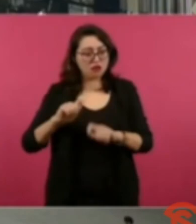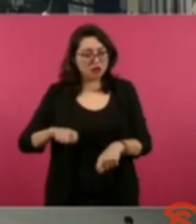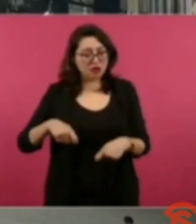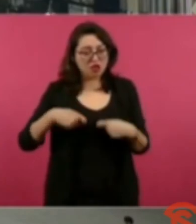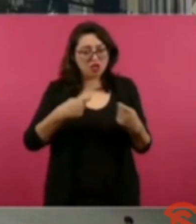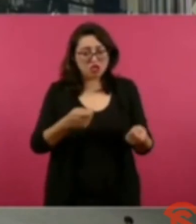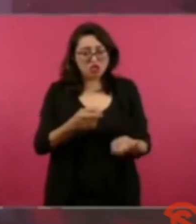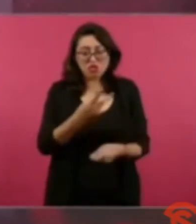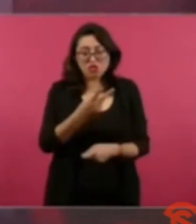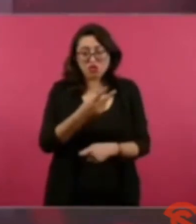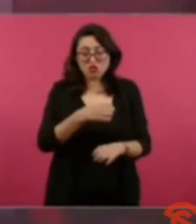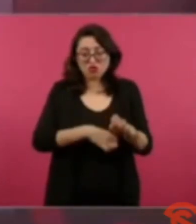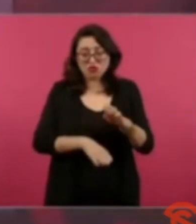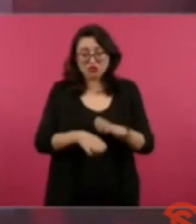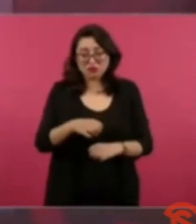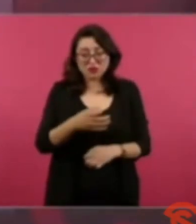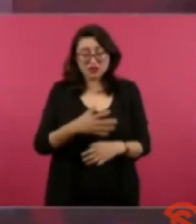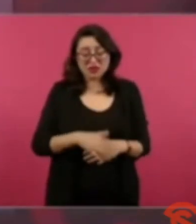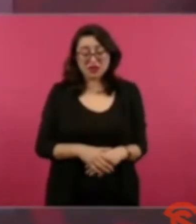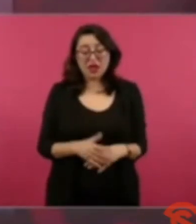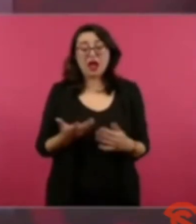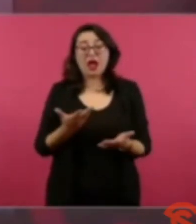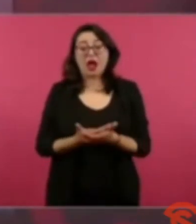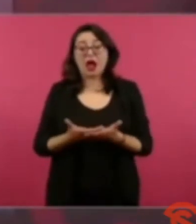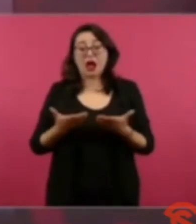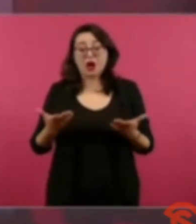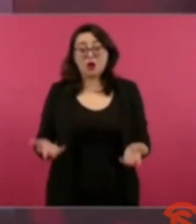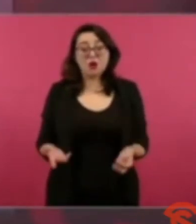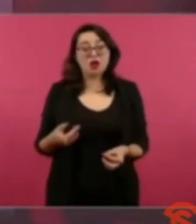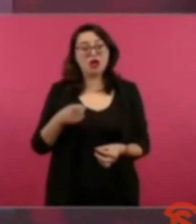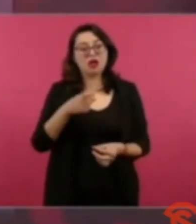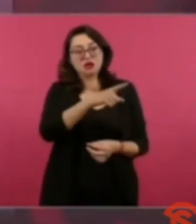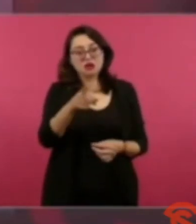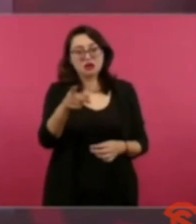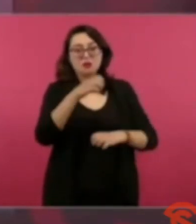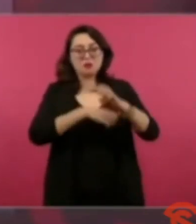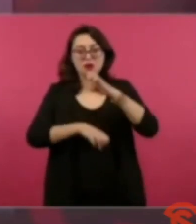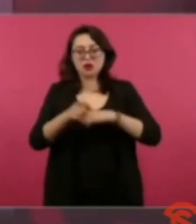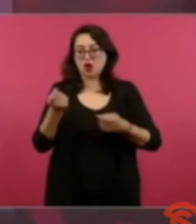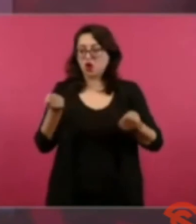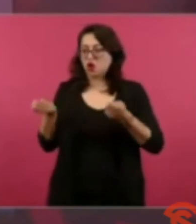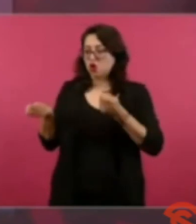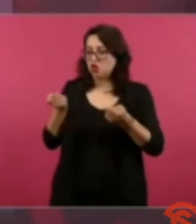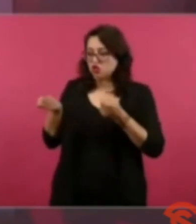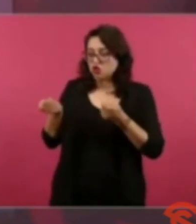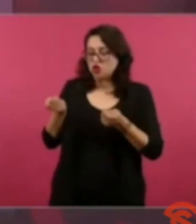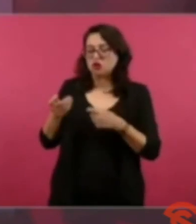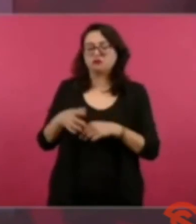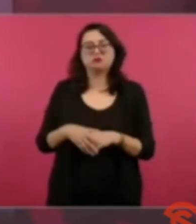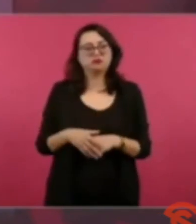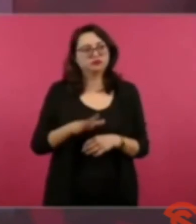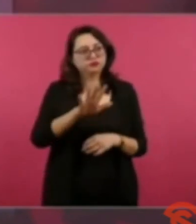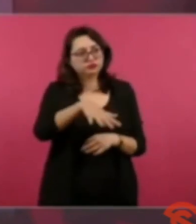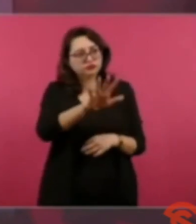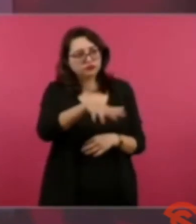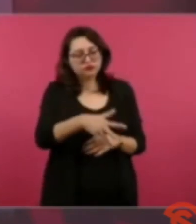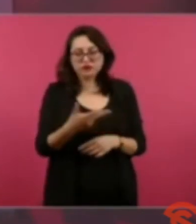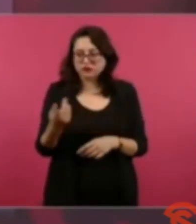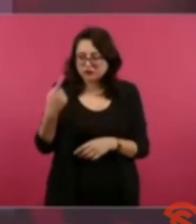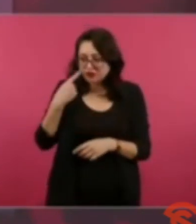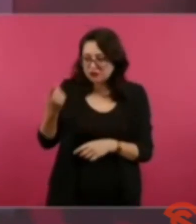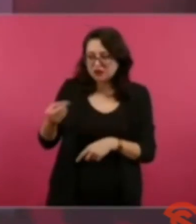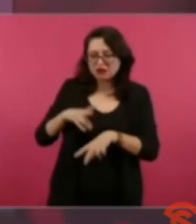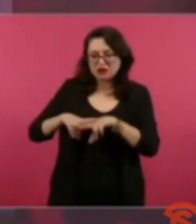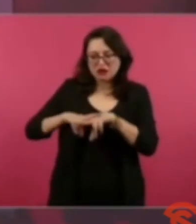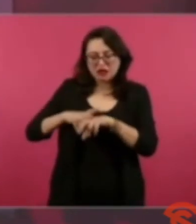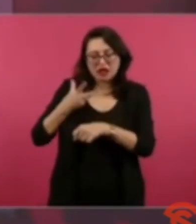con los compromisos de las concesiones de manera cabal. Tienen que darle mantenimiento a las vías